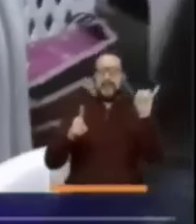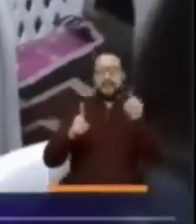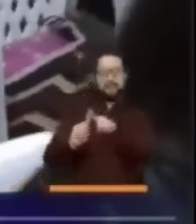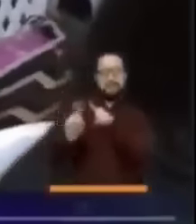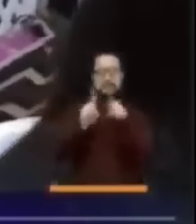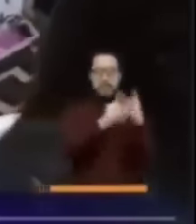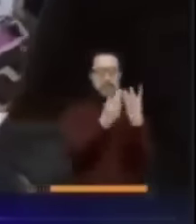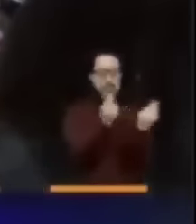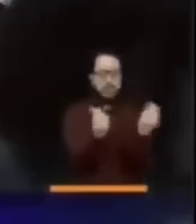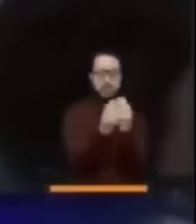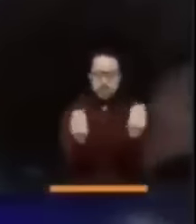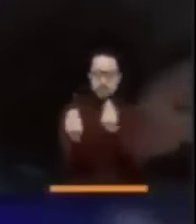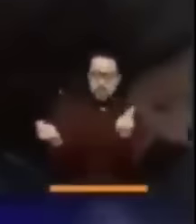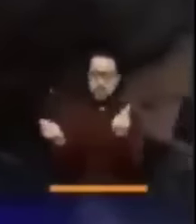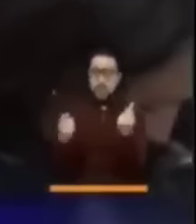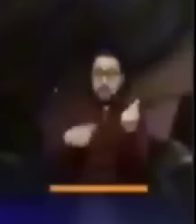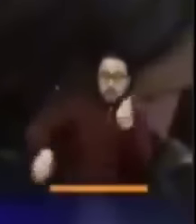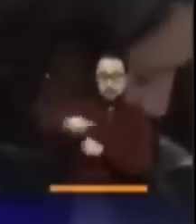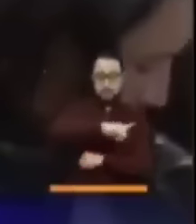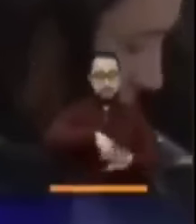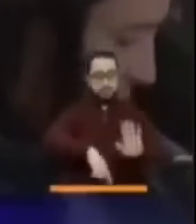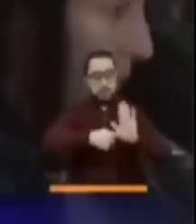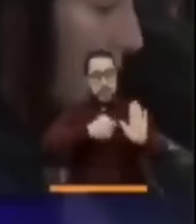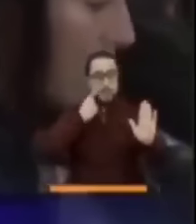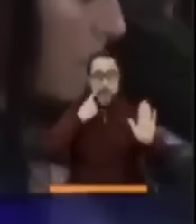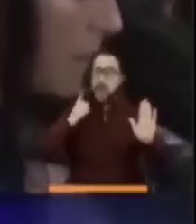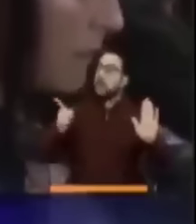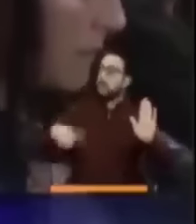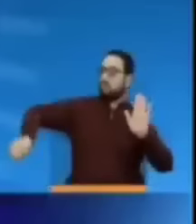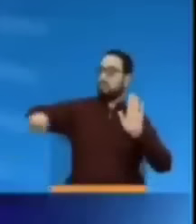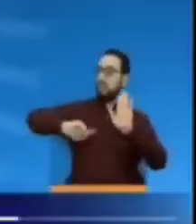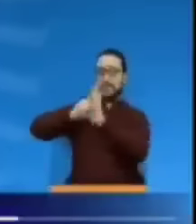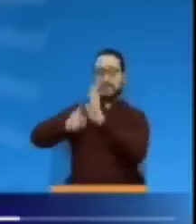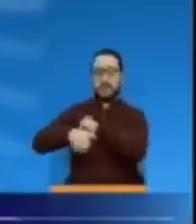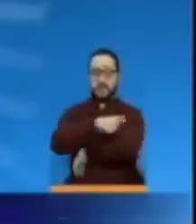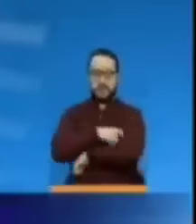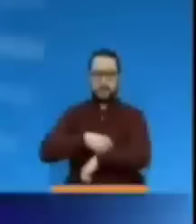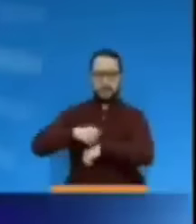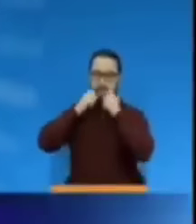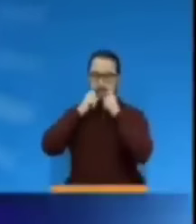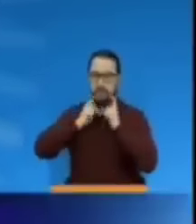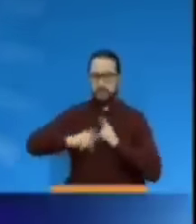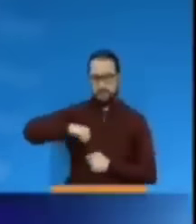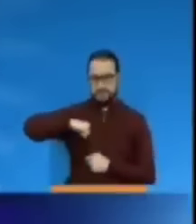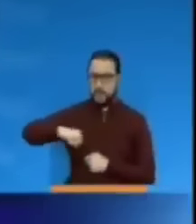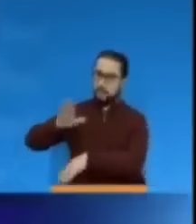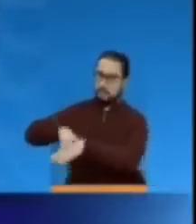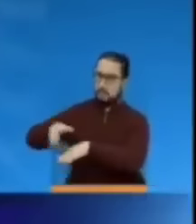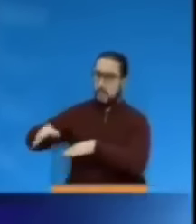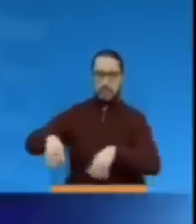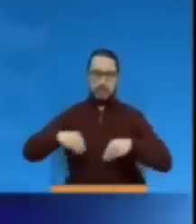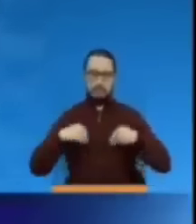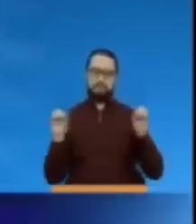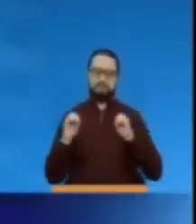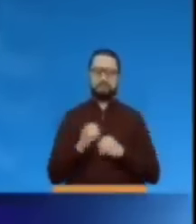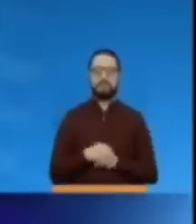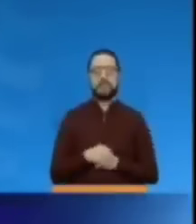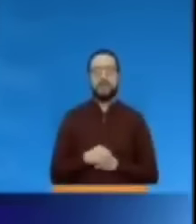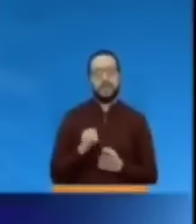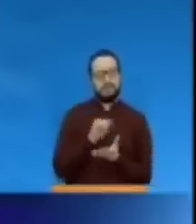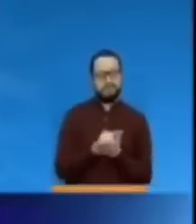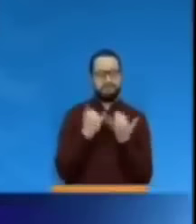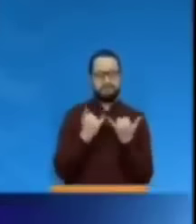sectores que han desconocido las sentencias de la Comisión Interamericana de Derechos Humanos. Por esto, a duras penas, sin que la sociedad sienta el horror de ver un Estado que